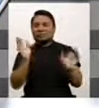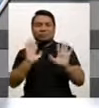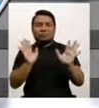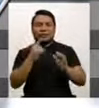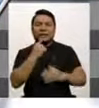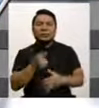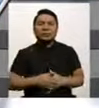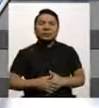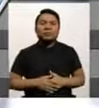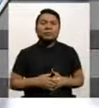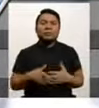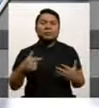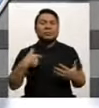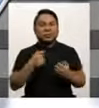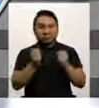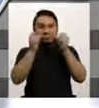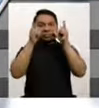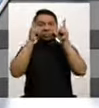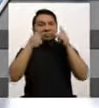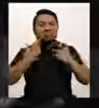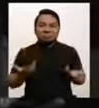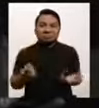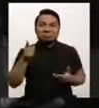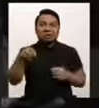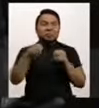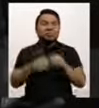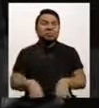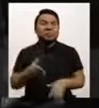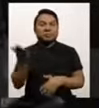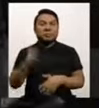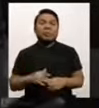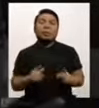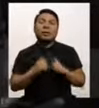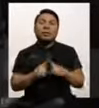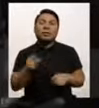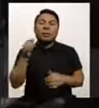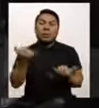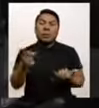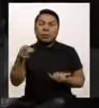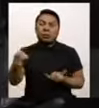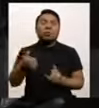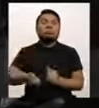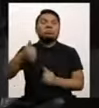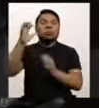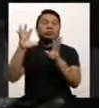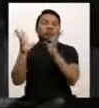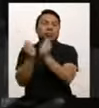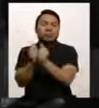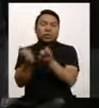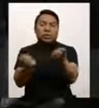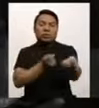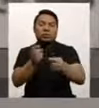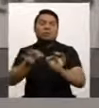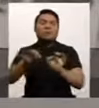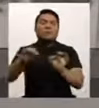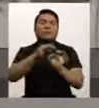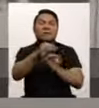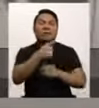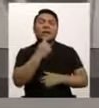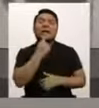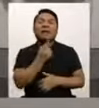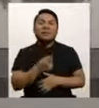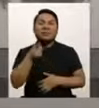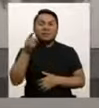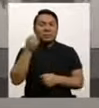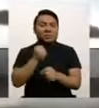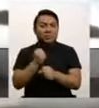una renuncia esperada por los gobernadores regionales. Luis Valdés, presidente de la Asociación Nacional de Gobiernos Regionales, afirmó que en la